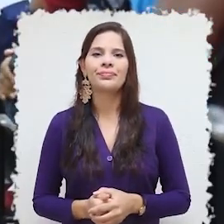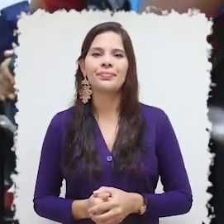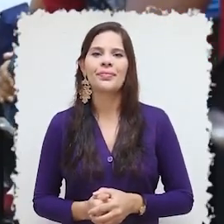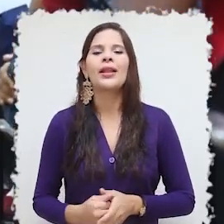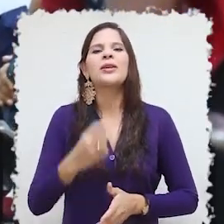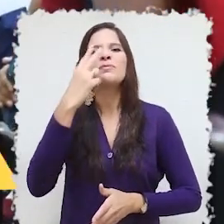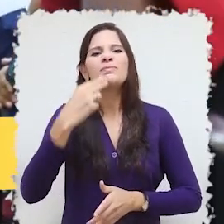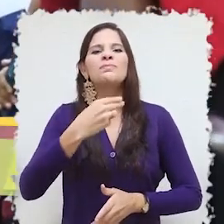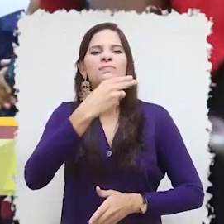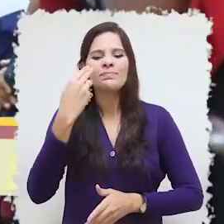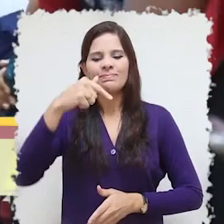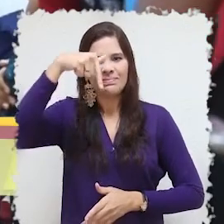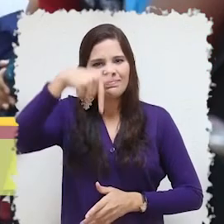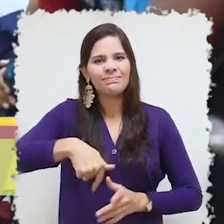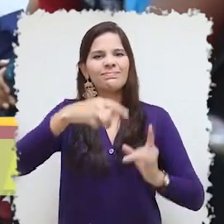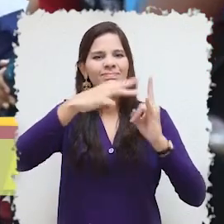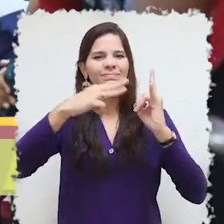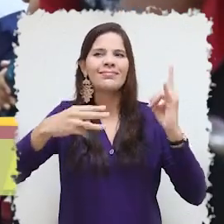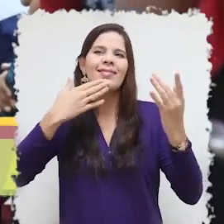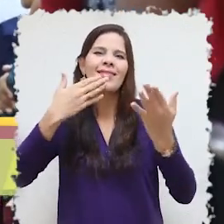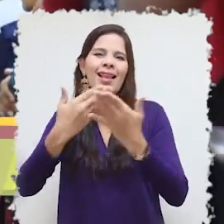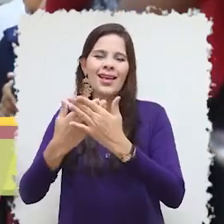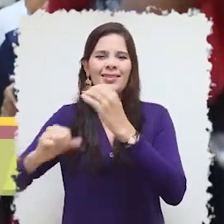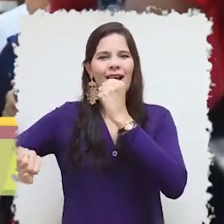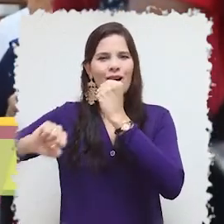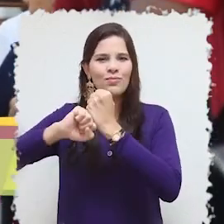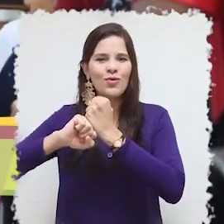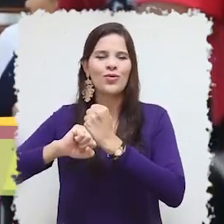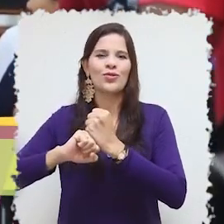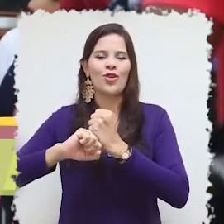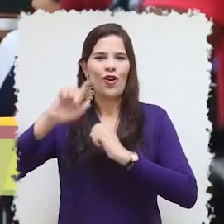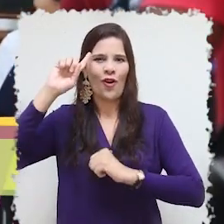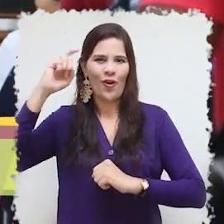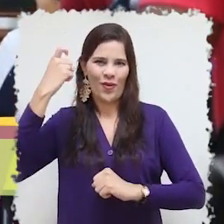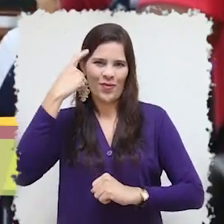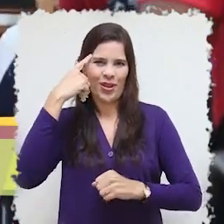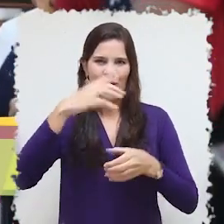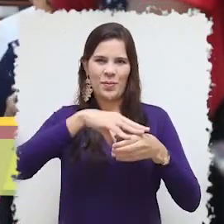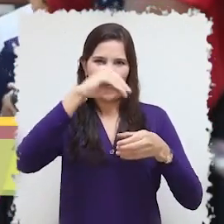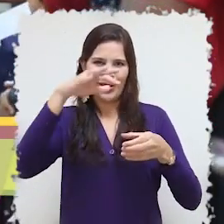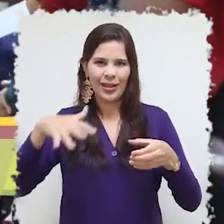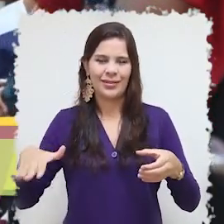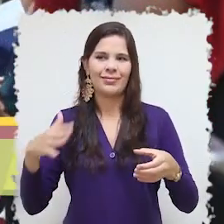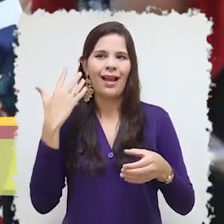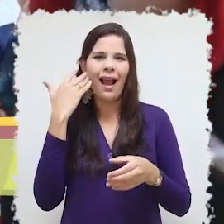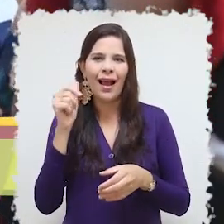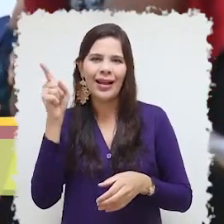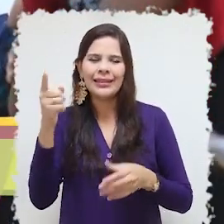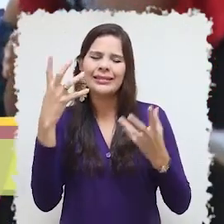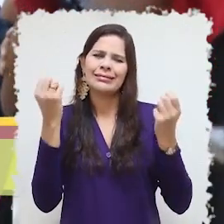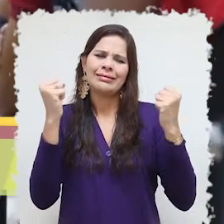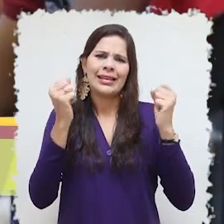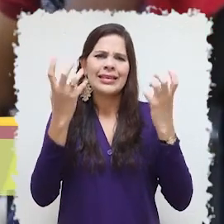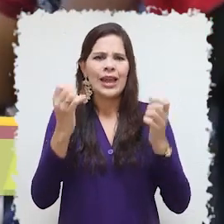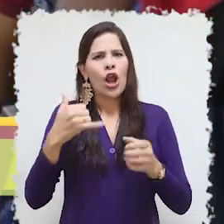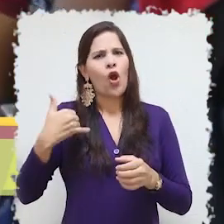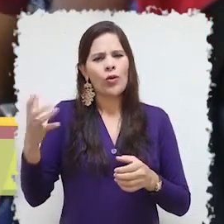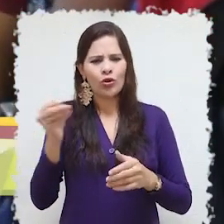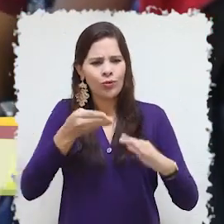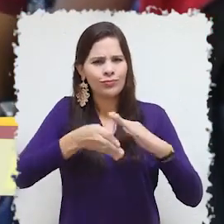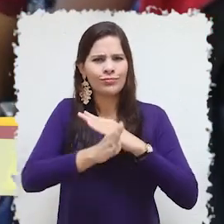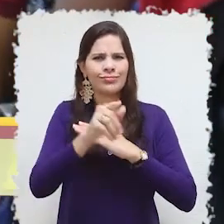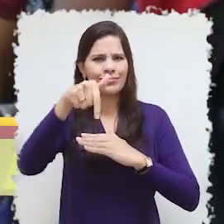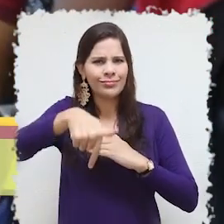del Magdalena que, gracias al apoyo del Consejo Superior, de la señora gobernadora, que también está muy preocupada porque los jóvenes tengan acceso a la educación,